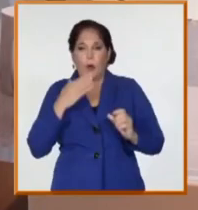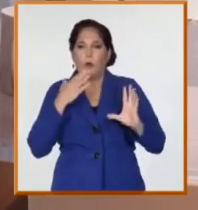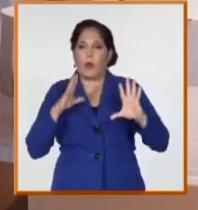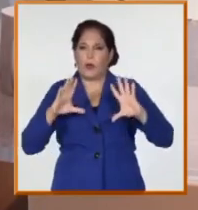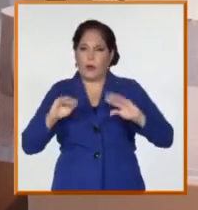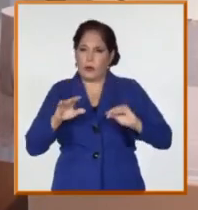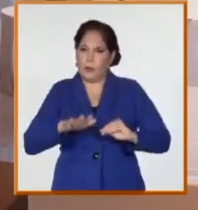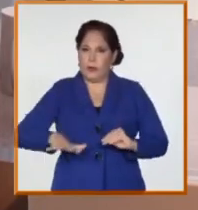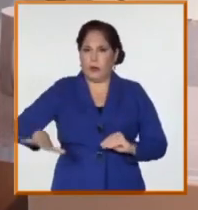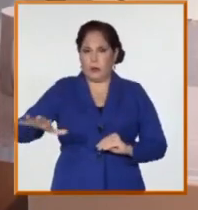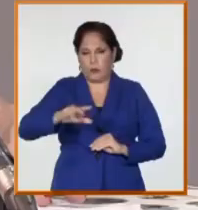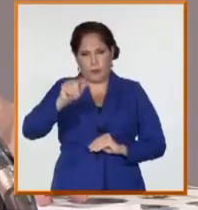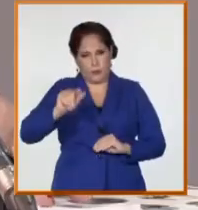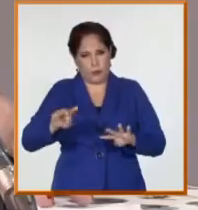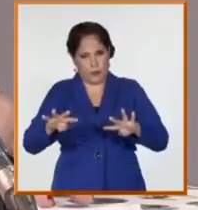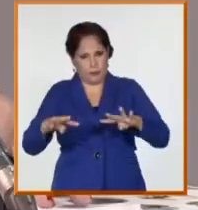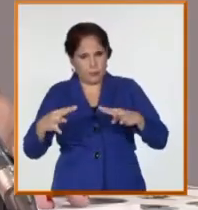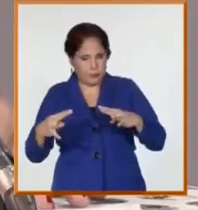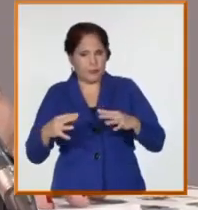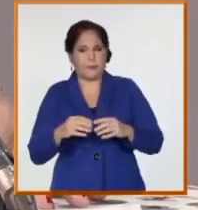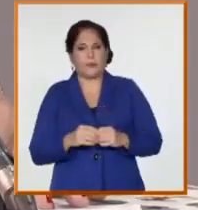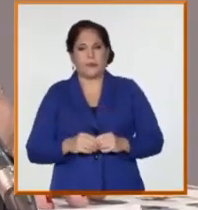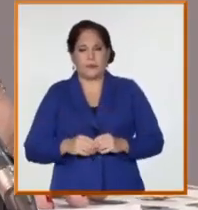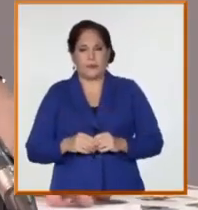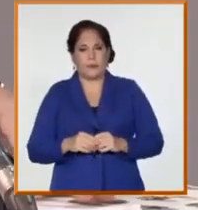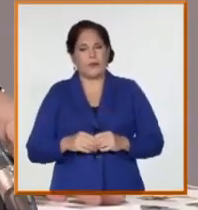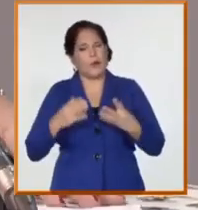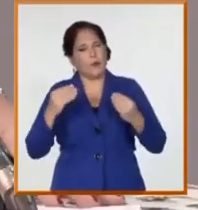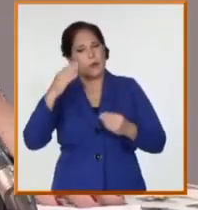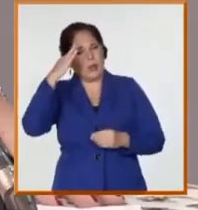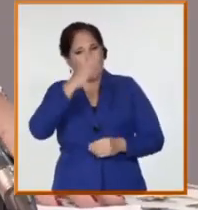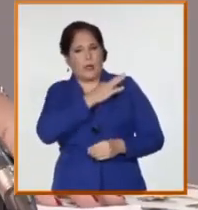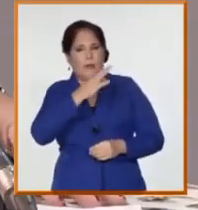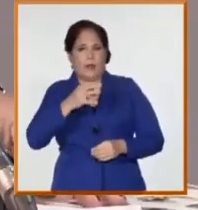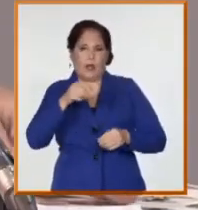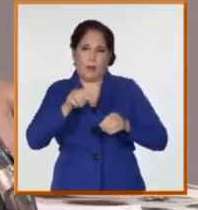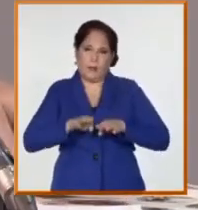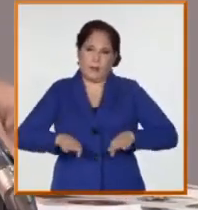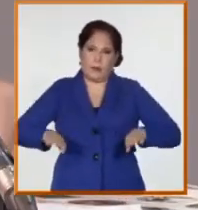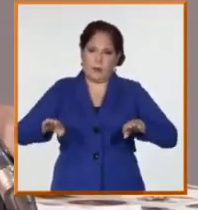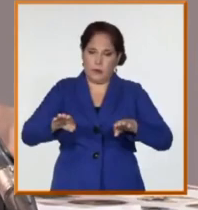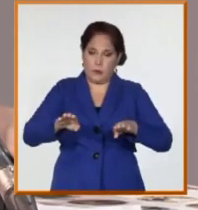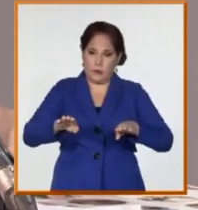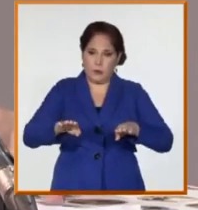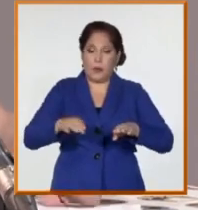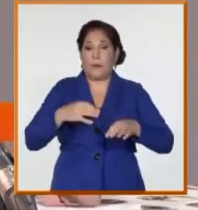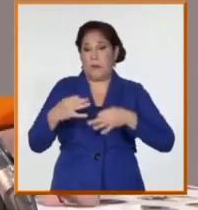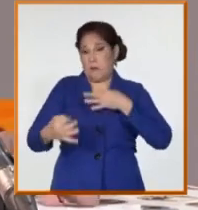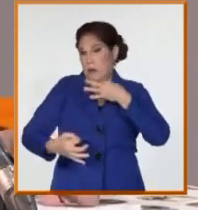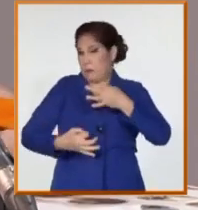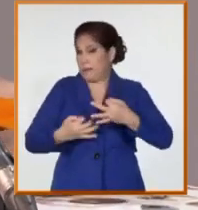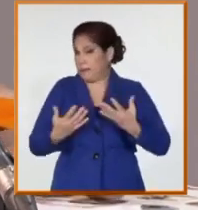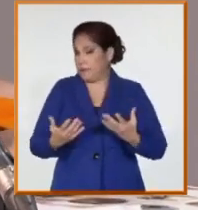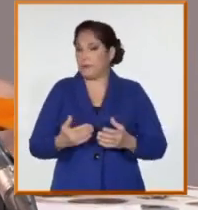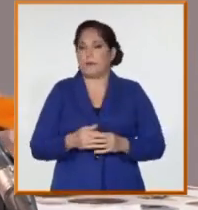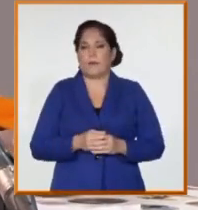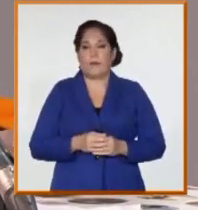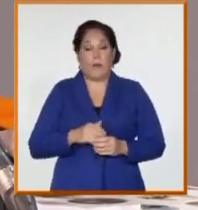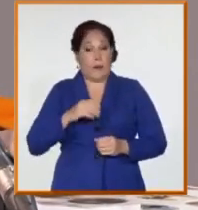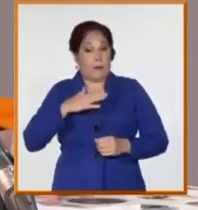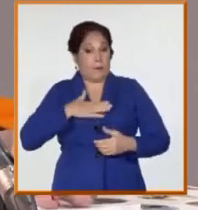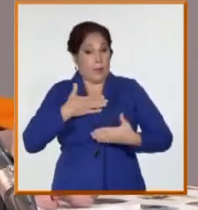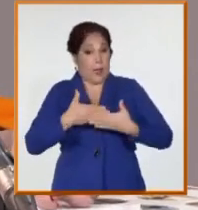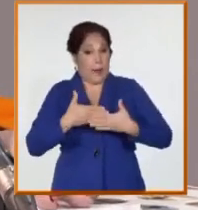buenas noches a todos los televidentes y radio oyentes Muchas gracias podemos decir que bueno maquimpora